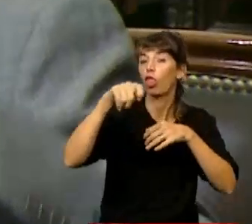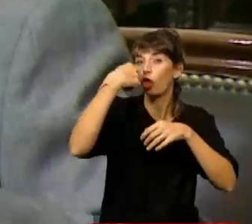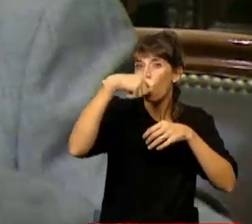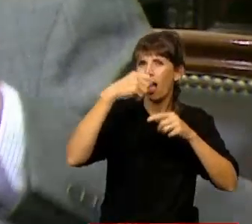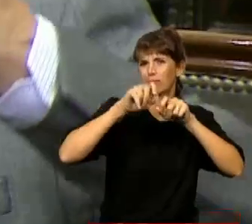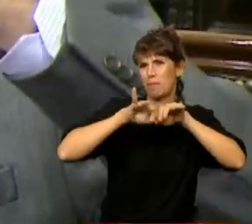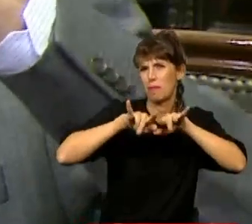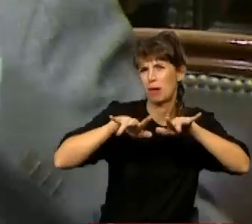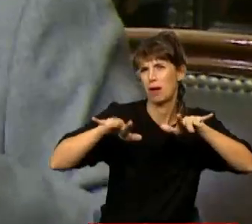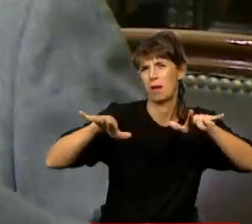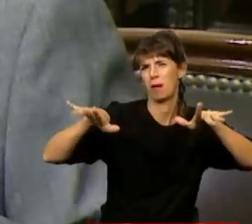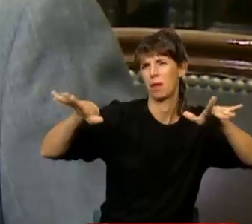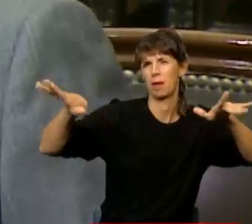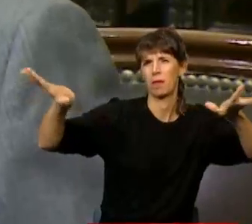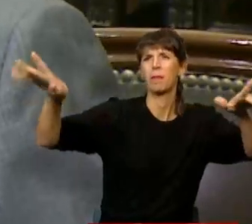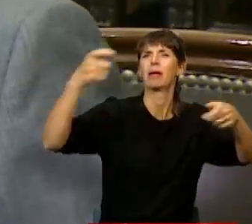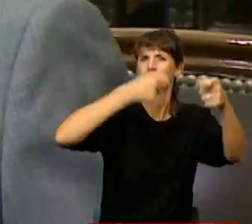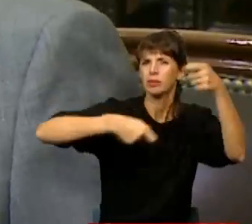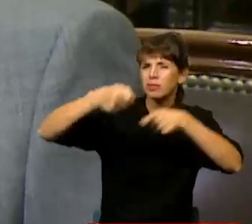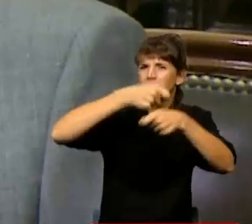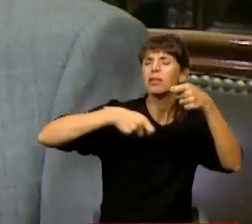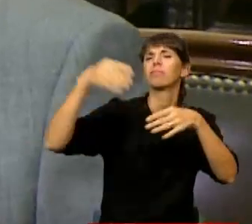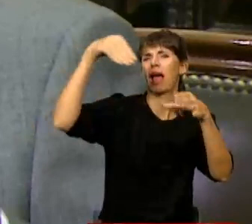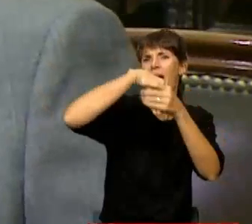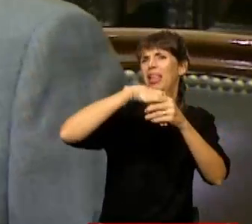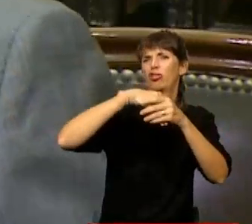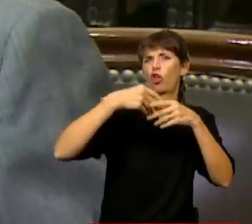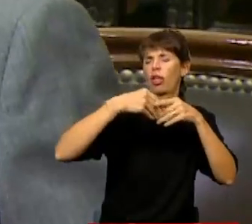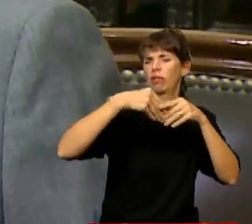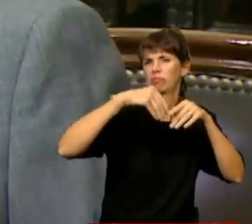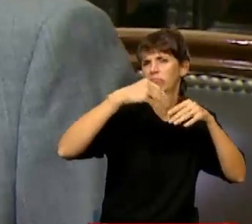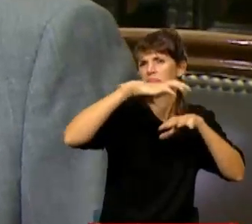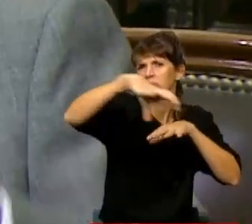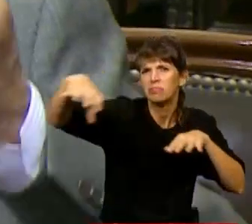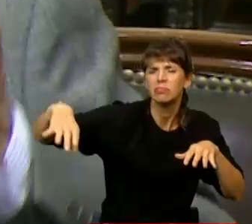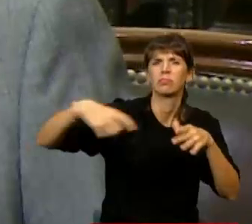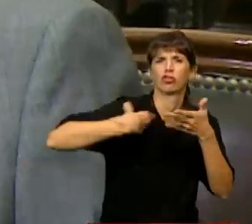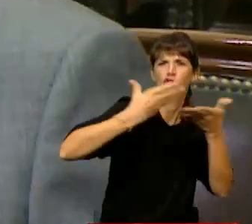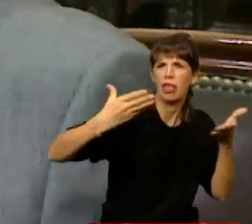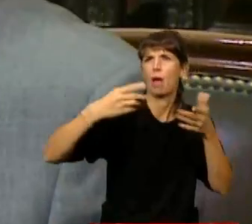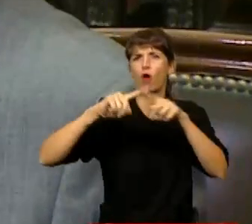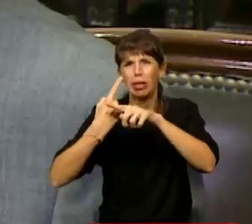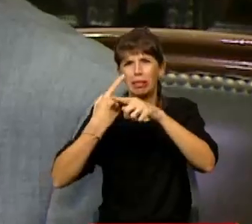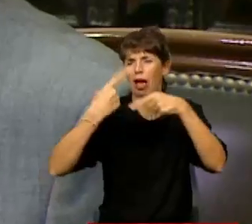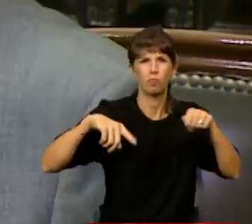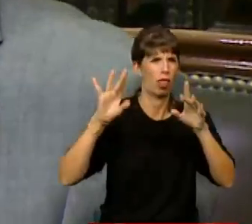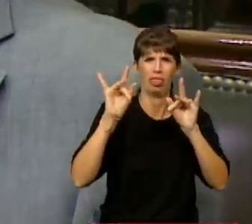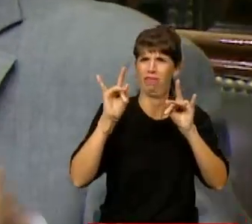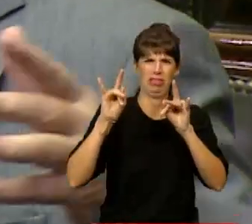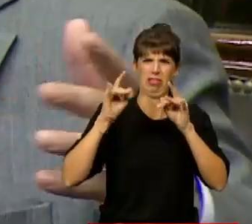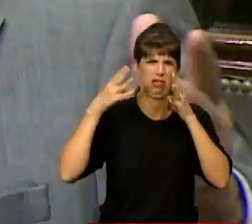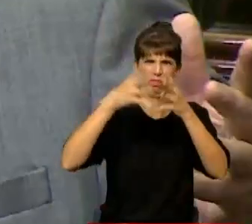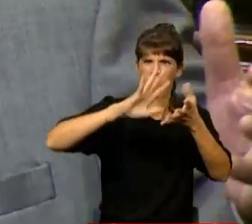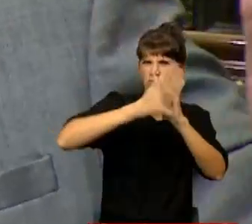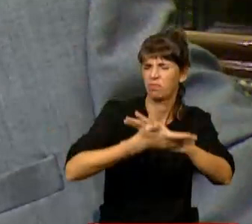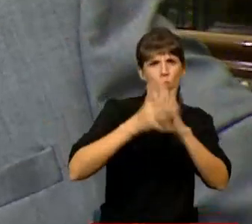en la política, en todos los estamentos, y cada vez es más difícil poder combatirlo. Y finalmente, a los que me dicen que